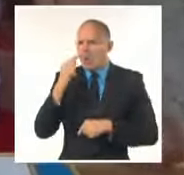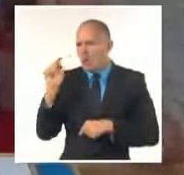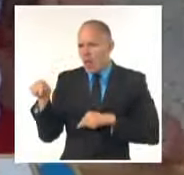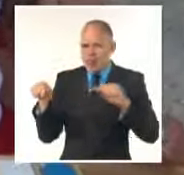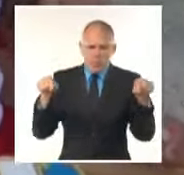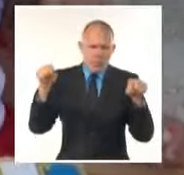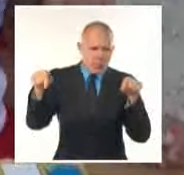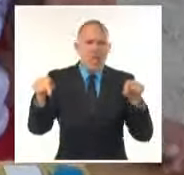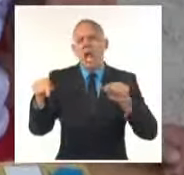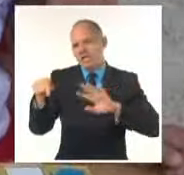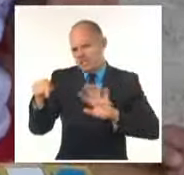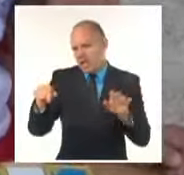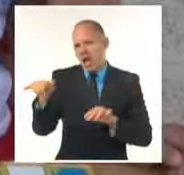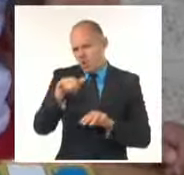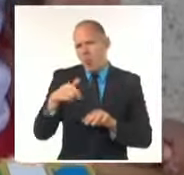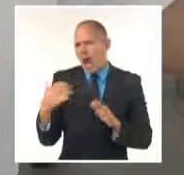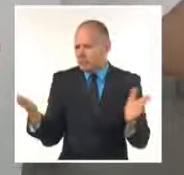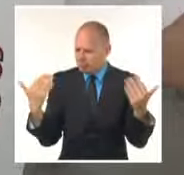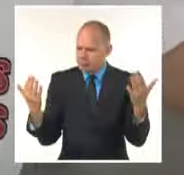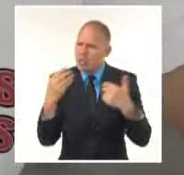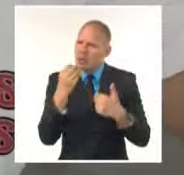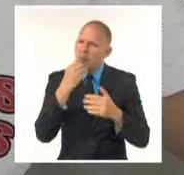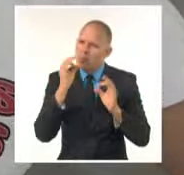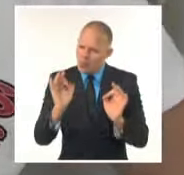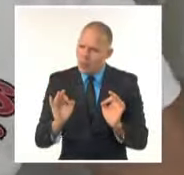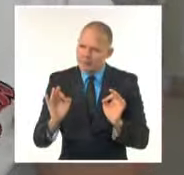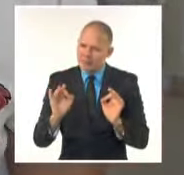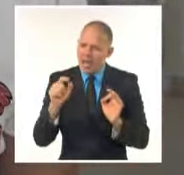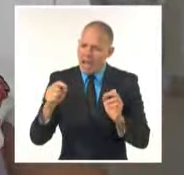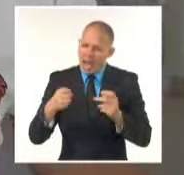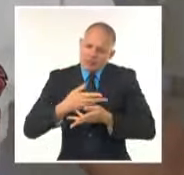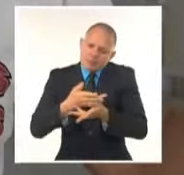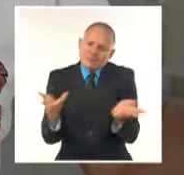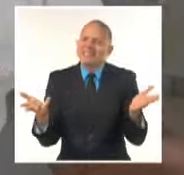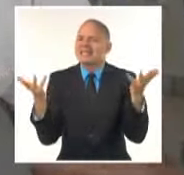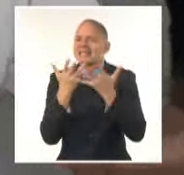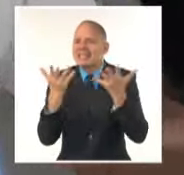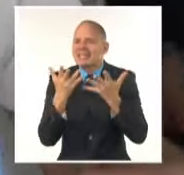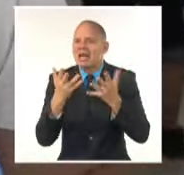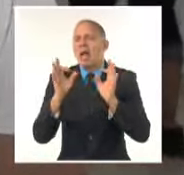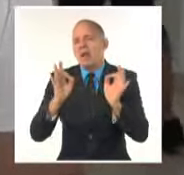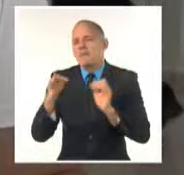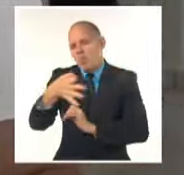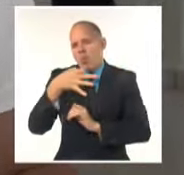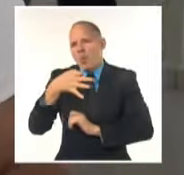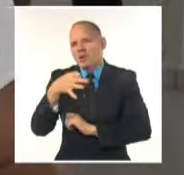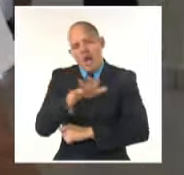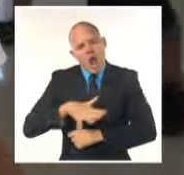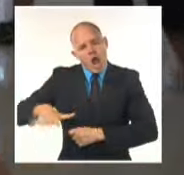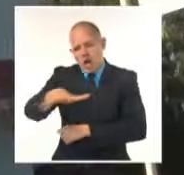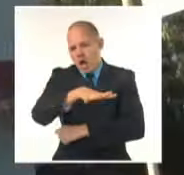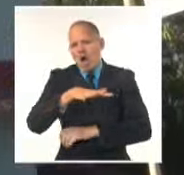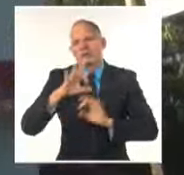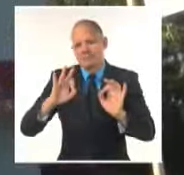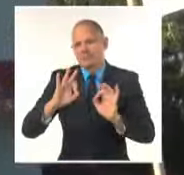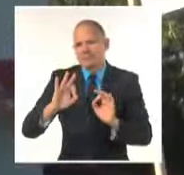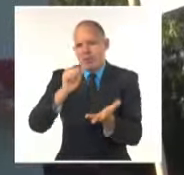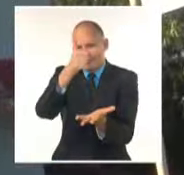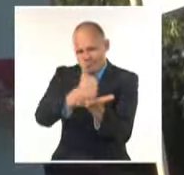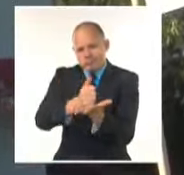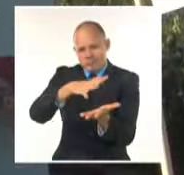hecho esta casita con el objetivo de beneficiar la comunidad entera de Mayarí, los niños de acá, de esta zona principalmente. Otra